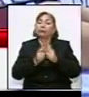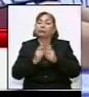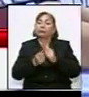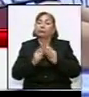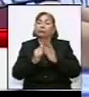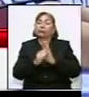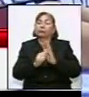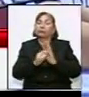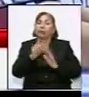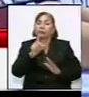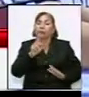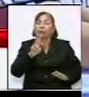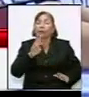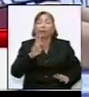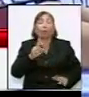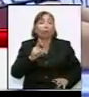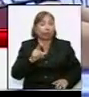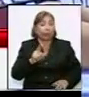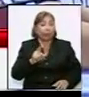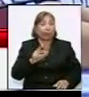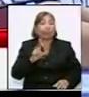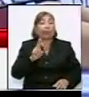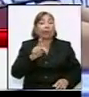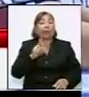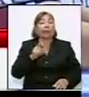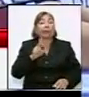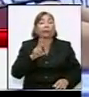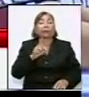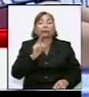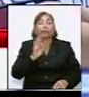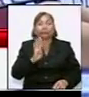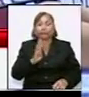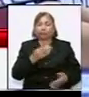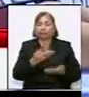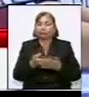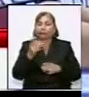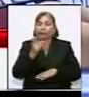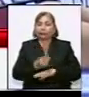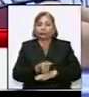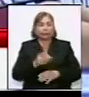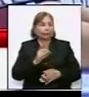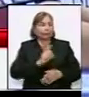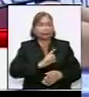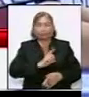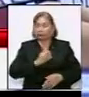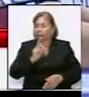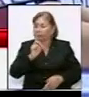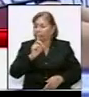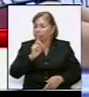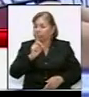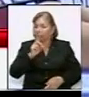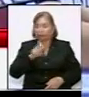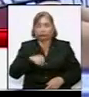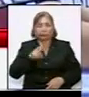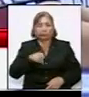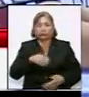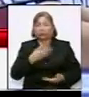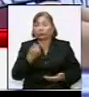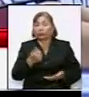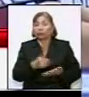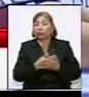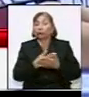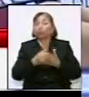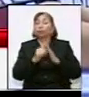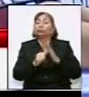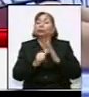artículo 121 y la articulación tanto 21b en el código penal no sería necesario crear un nuevo artículo puesto que ya